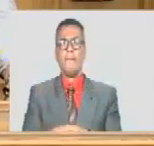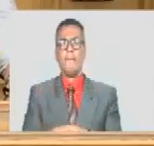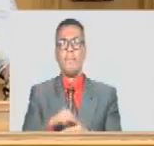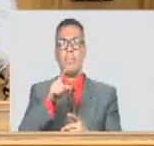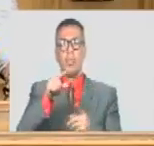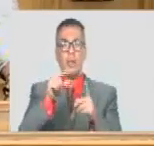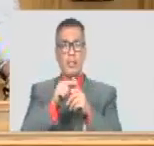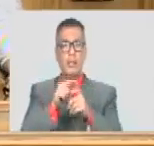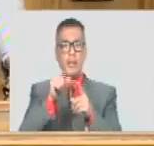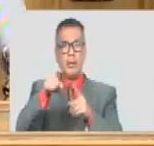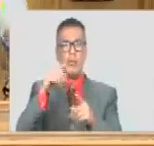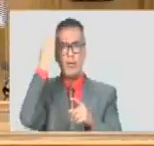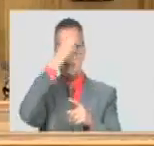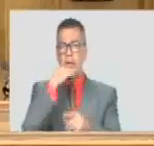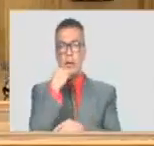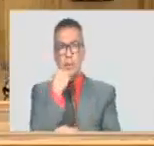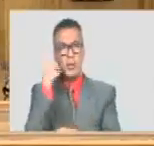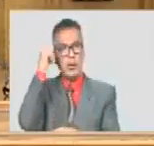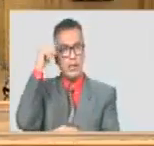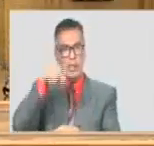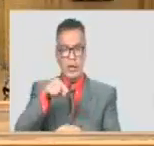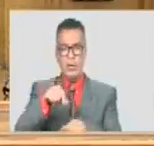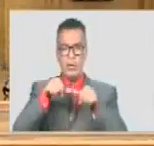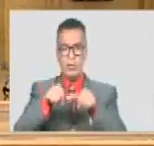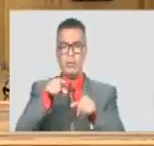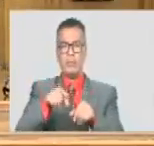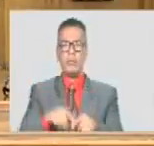Estas palabras de Miranda hoy están vigentes.